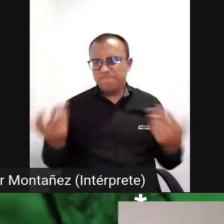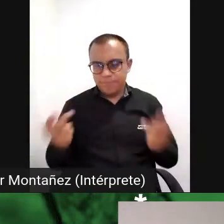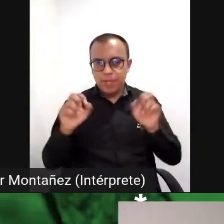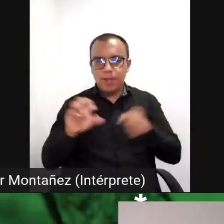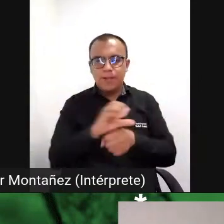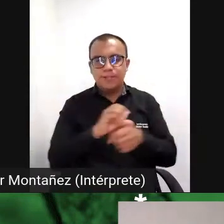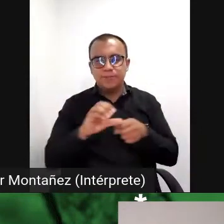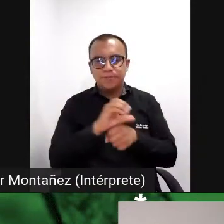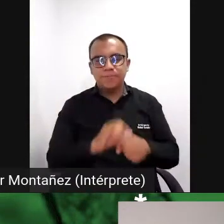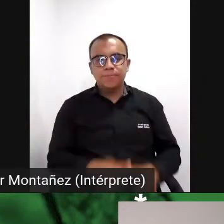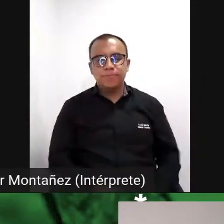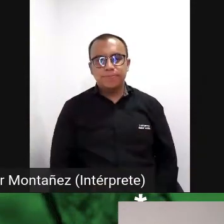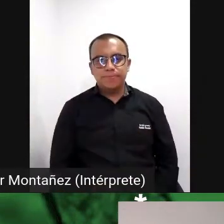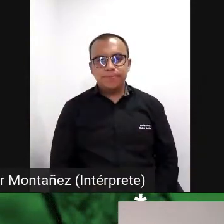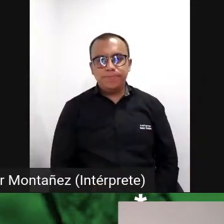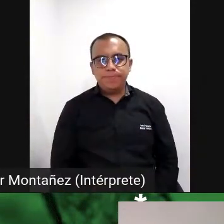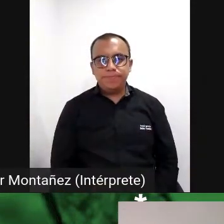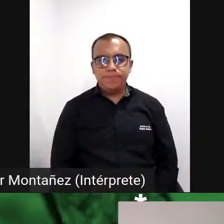¿no?